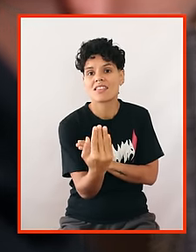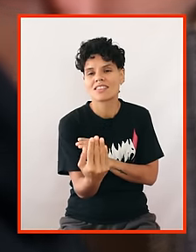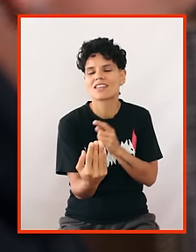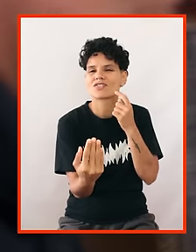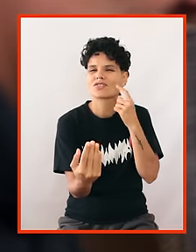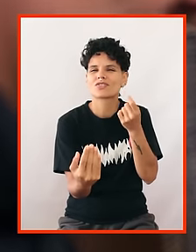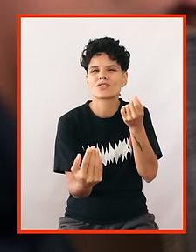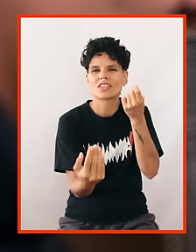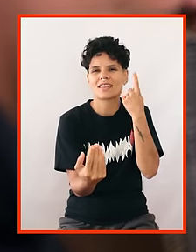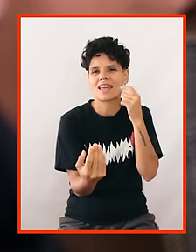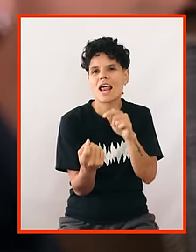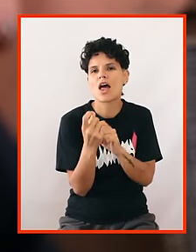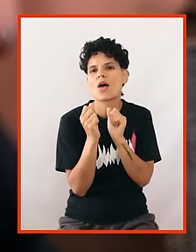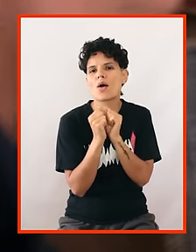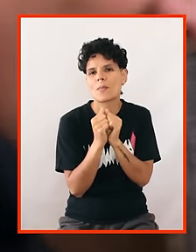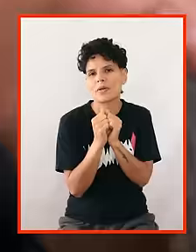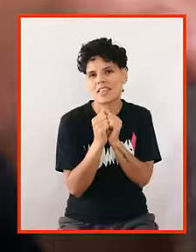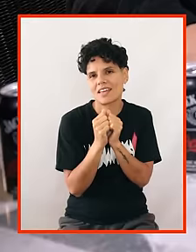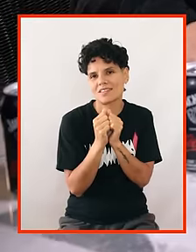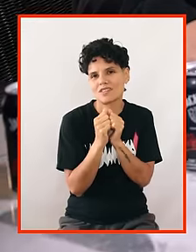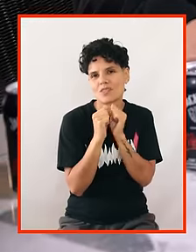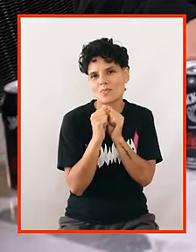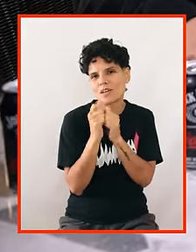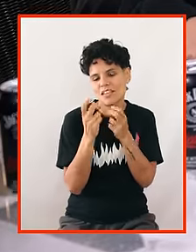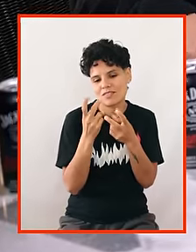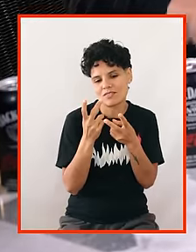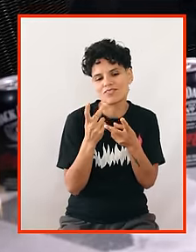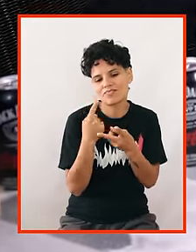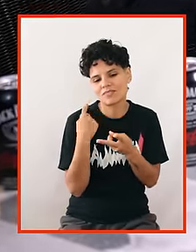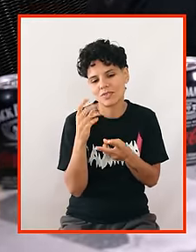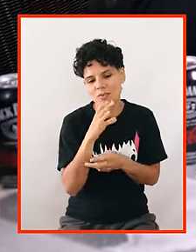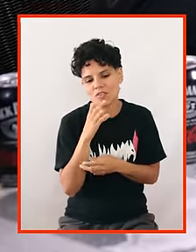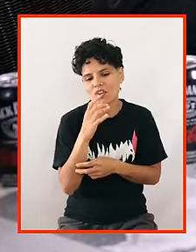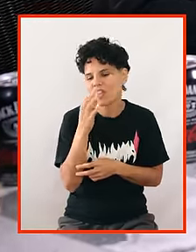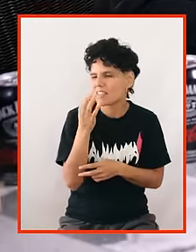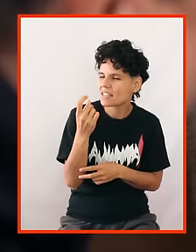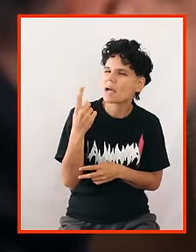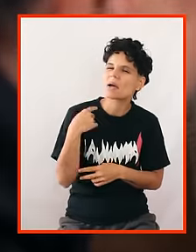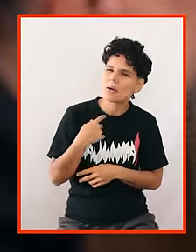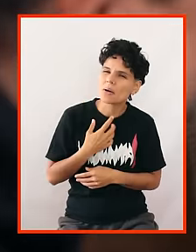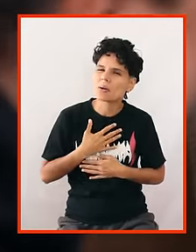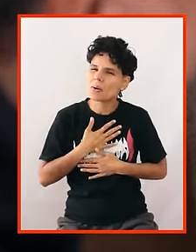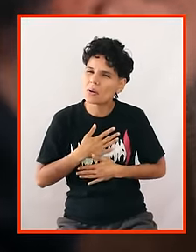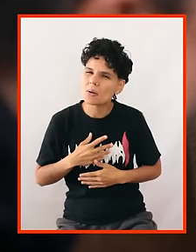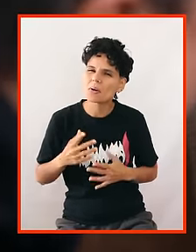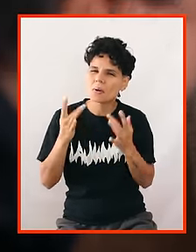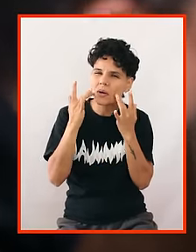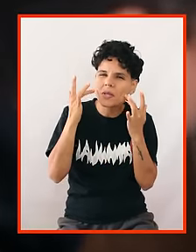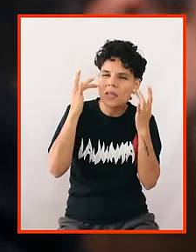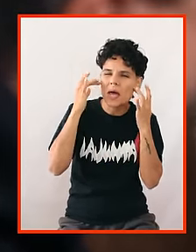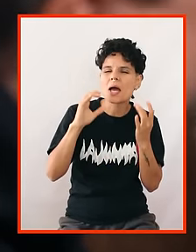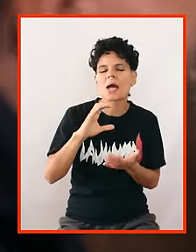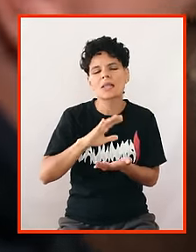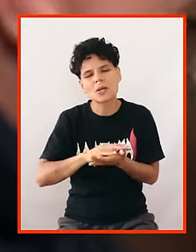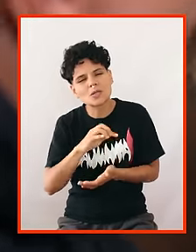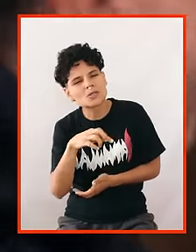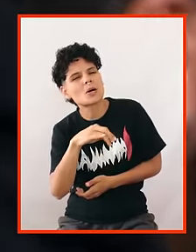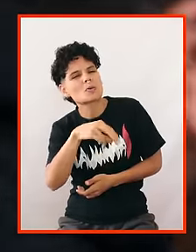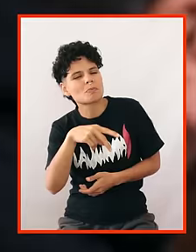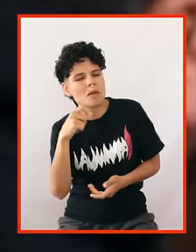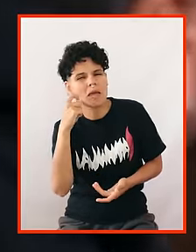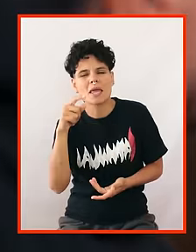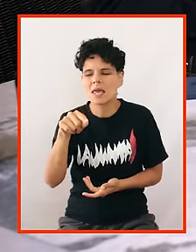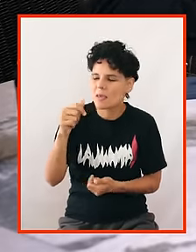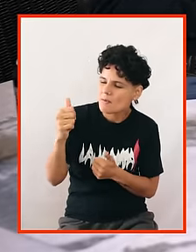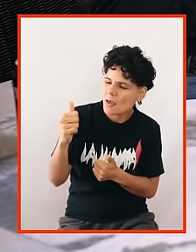iban dos locos que yo después caché que eran compañeros curso del Álvaro, que habían estado en el público y decían todo el rato como... Me alegro tanto por el Chopino. Puta,